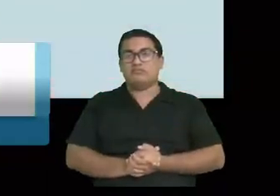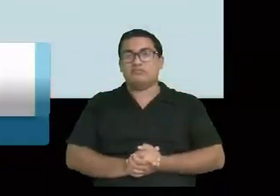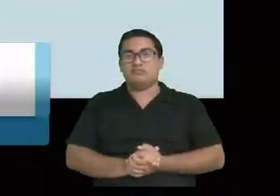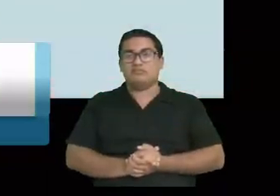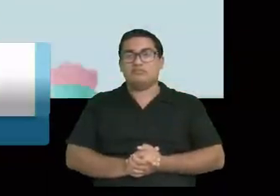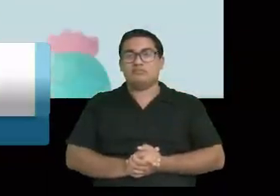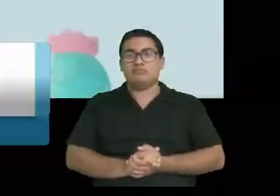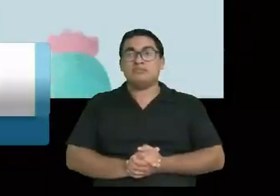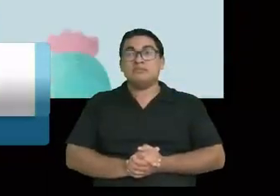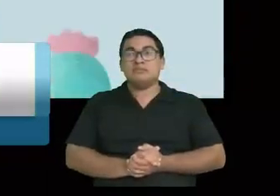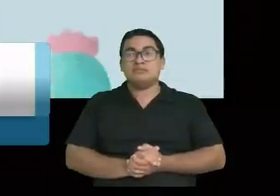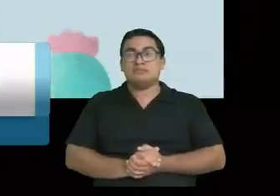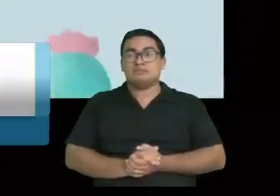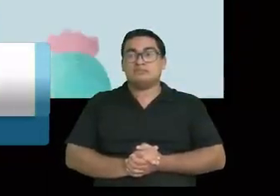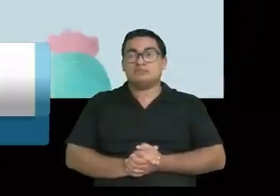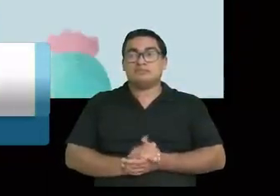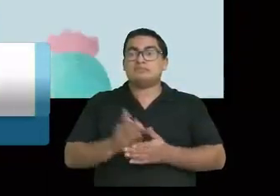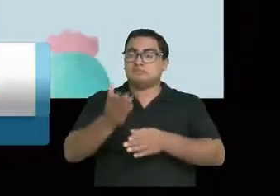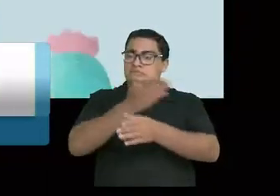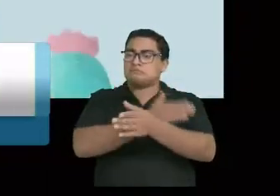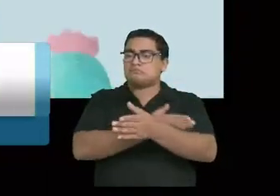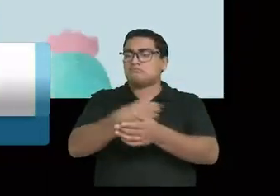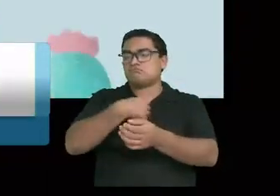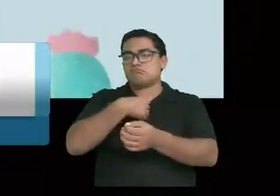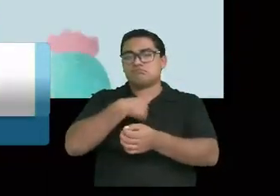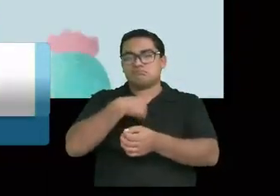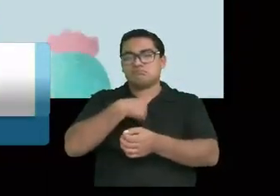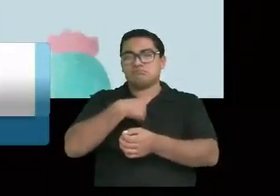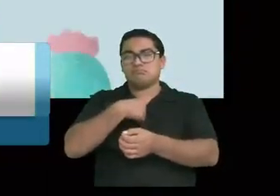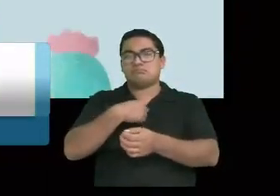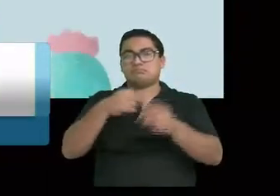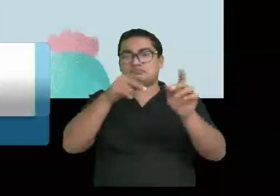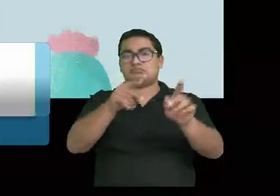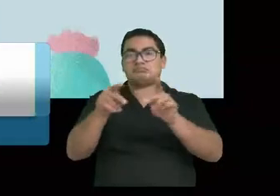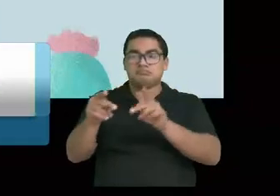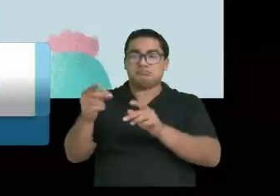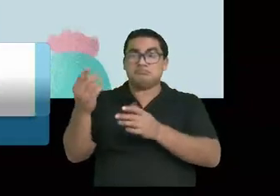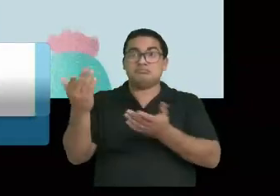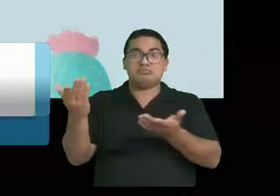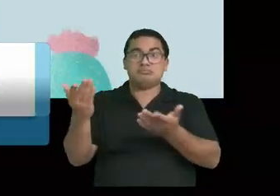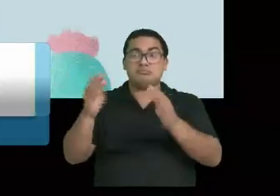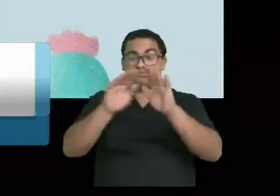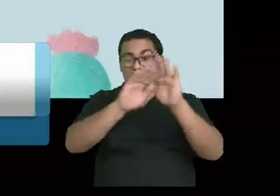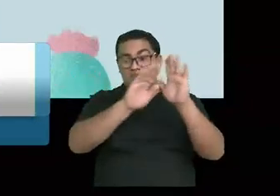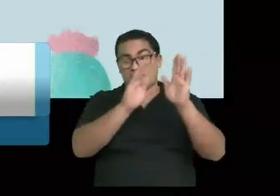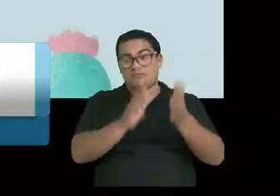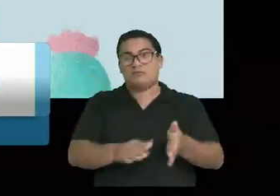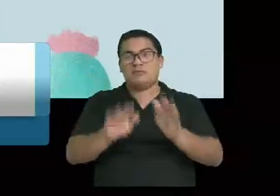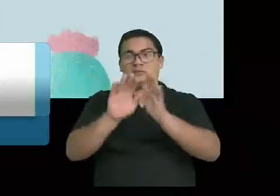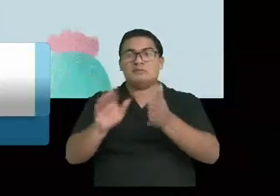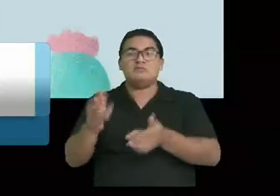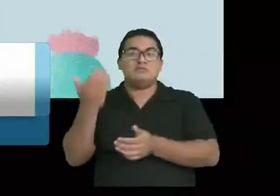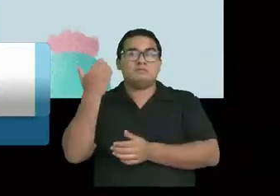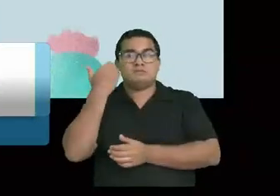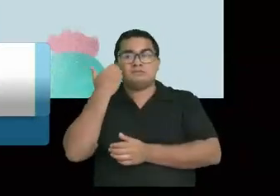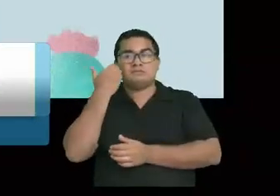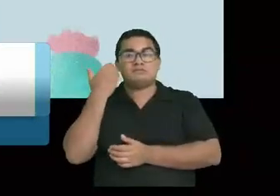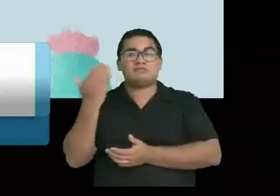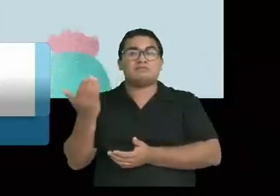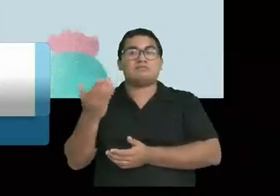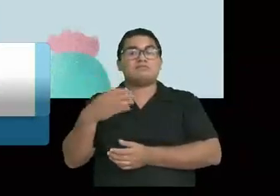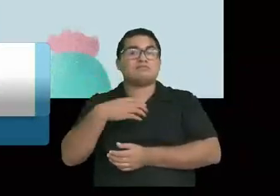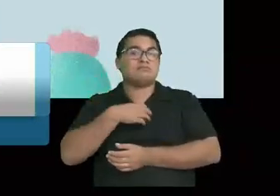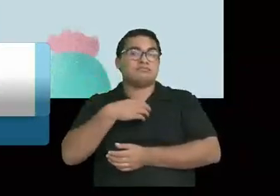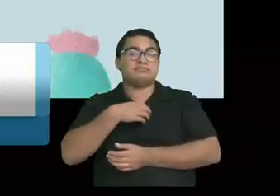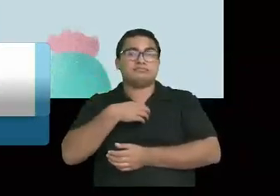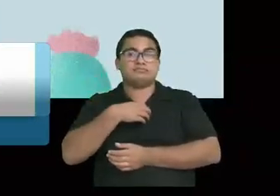este nivel? Realmente yo he tenido la oportunidad de tener pacientes, sobre todo mujeres, con enfermedades autoinmunes de